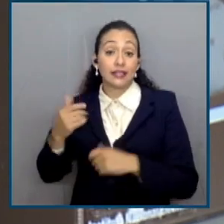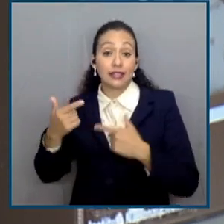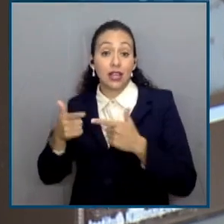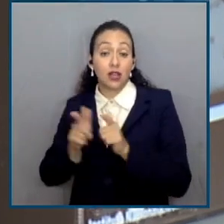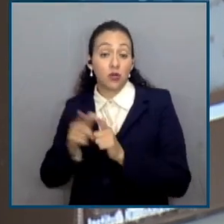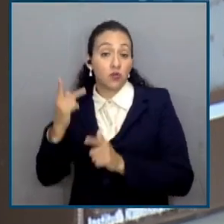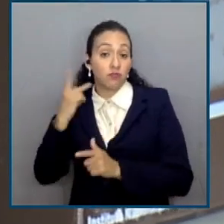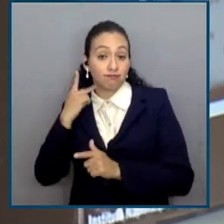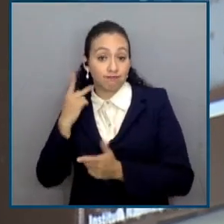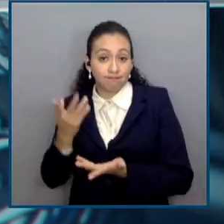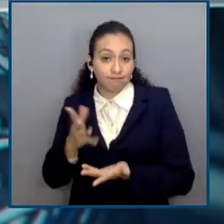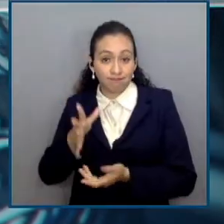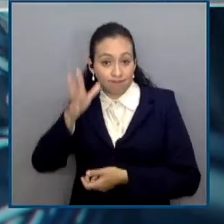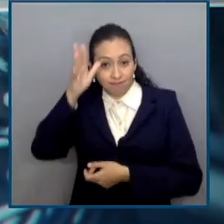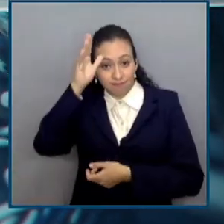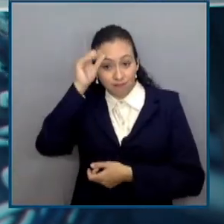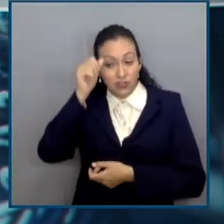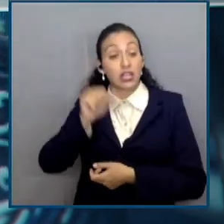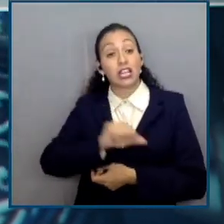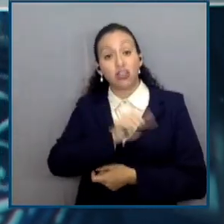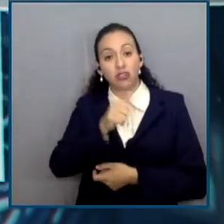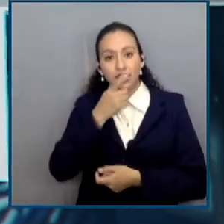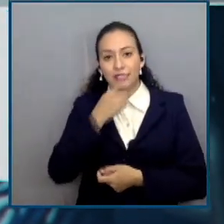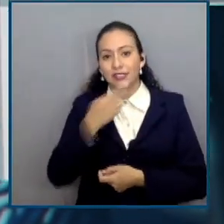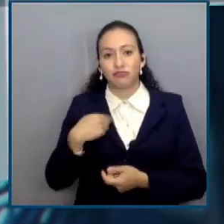resultaron ganadoras.